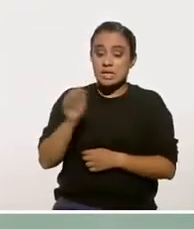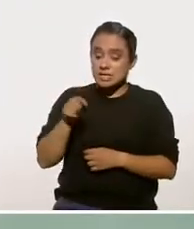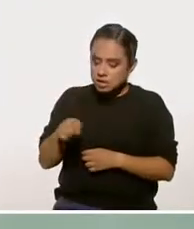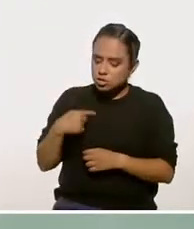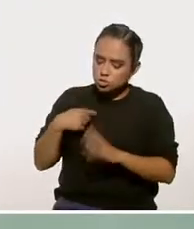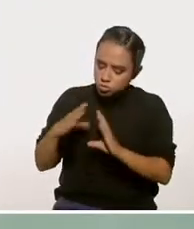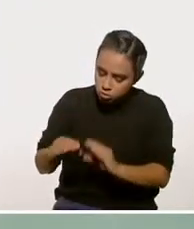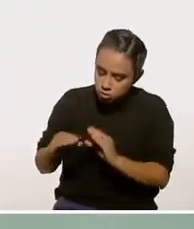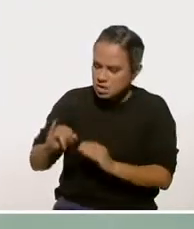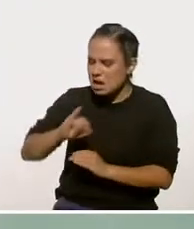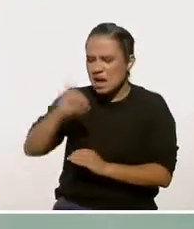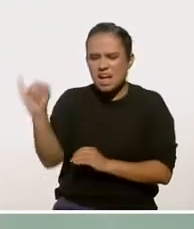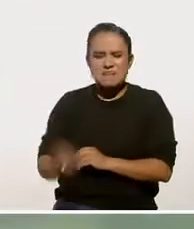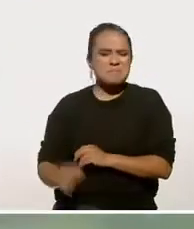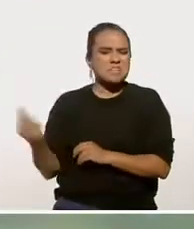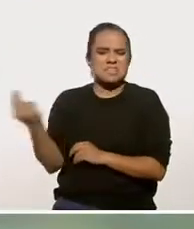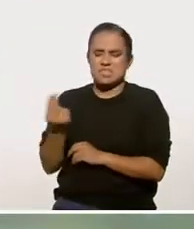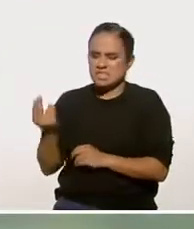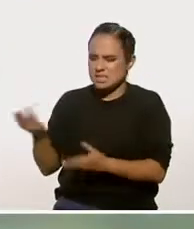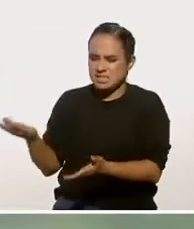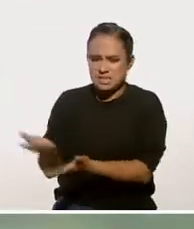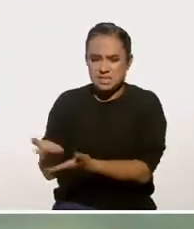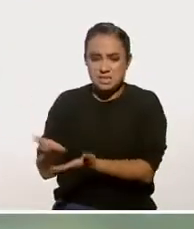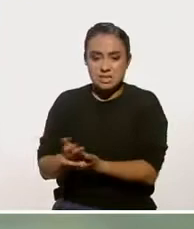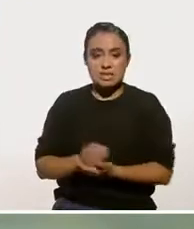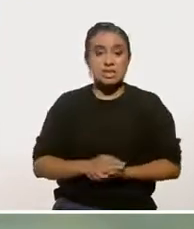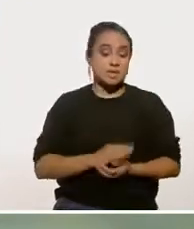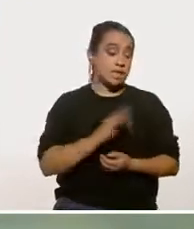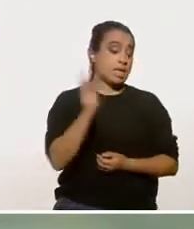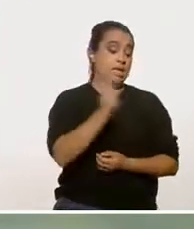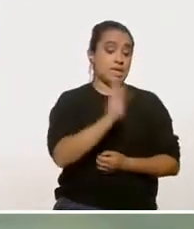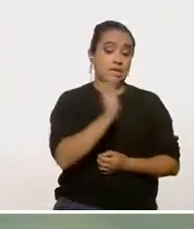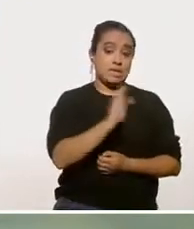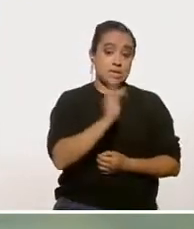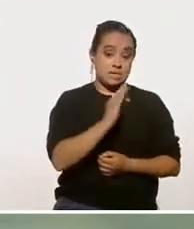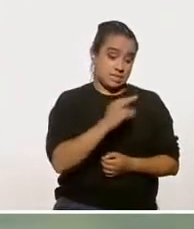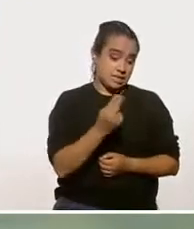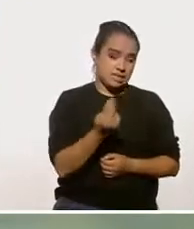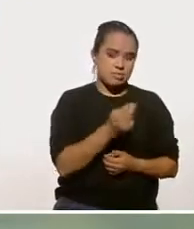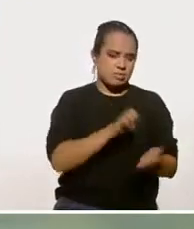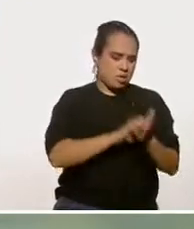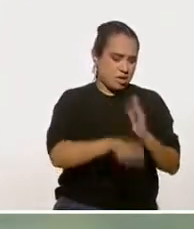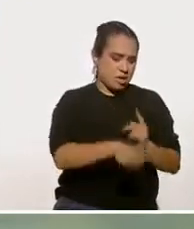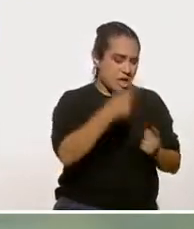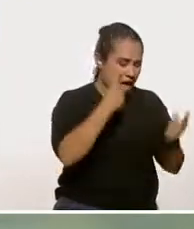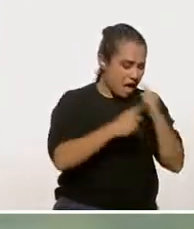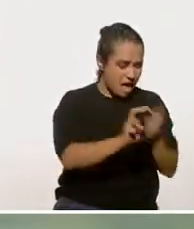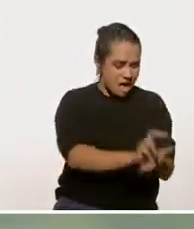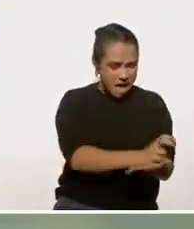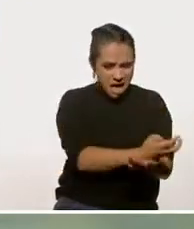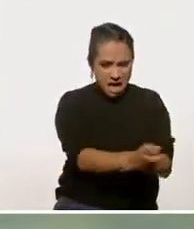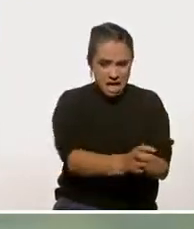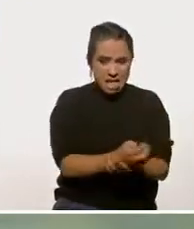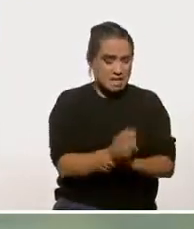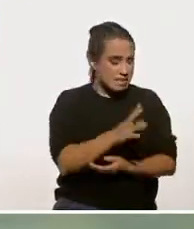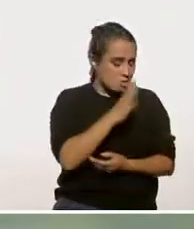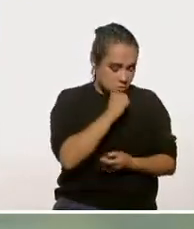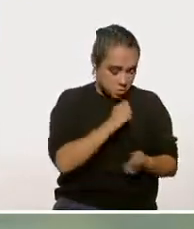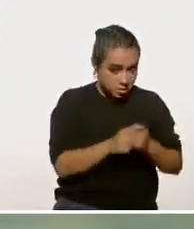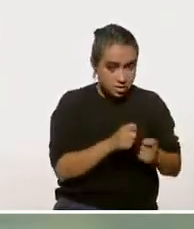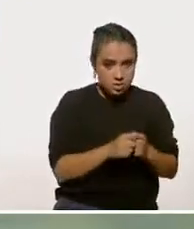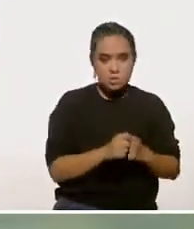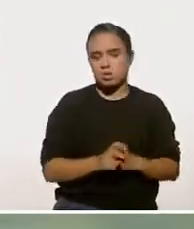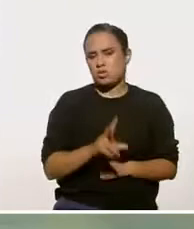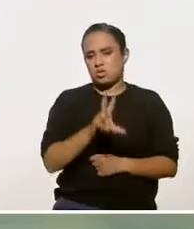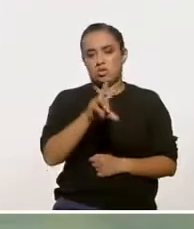nalgada. No, y además, aunque la hubiera, la necesidad, porque está un berrinche fuera de control, porque, no hay